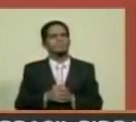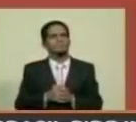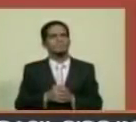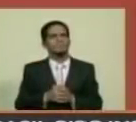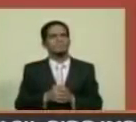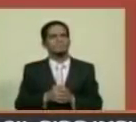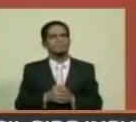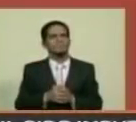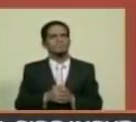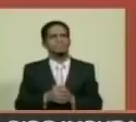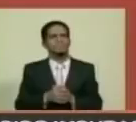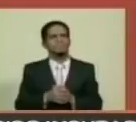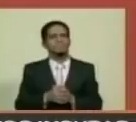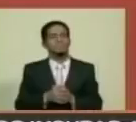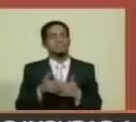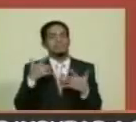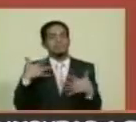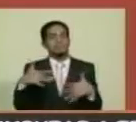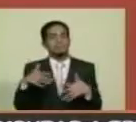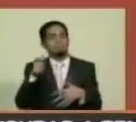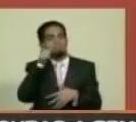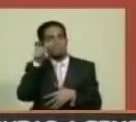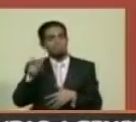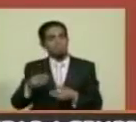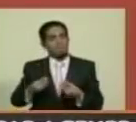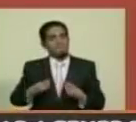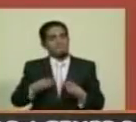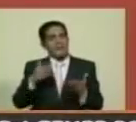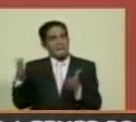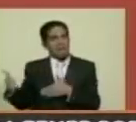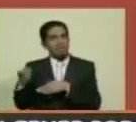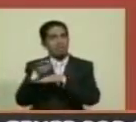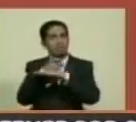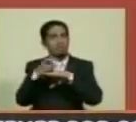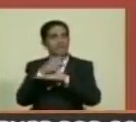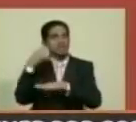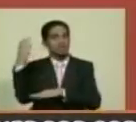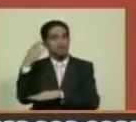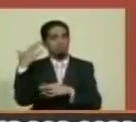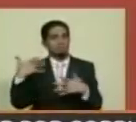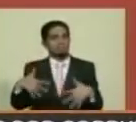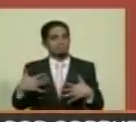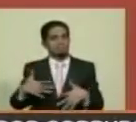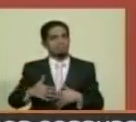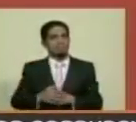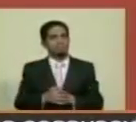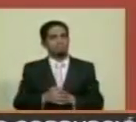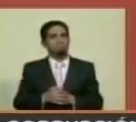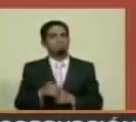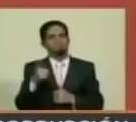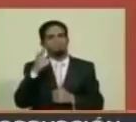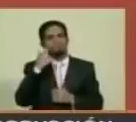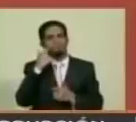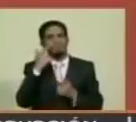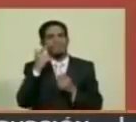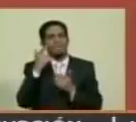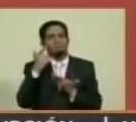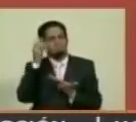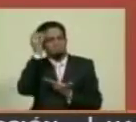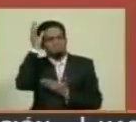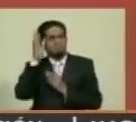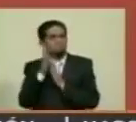Colombia. Tremendos vecinos nos gastamos, el gobierno de Colombia, que conspira para el asesinato del